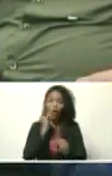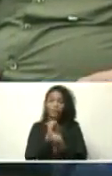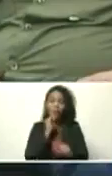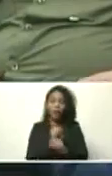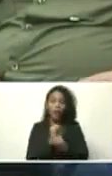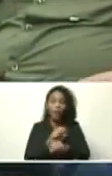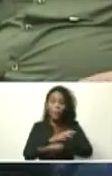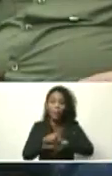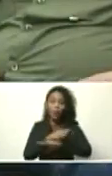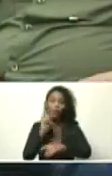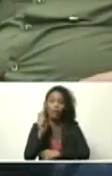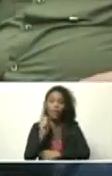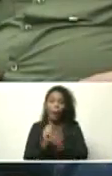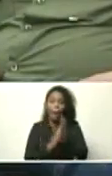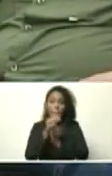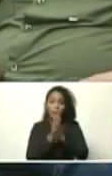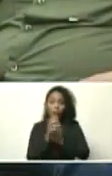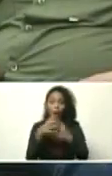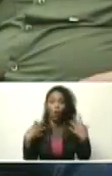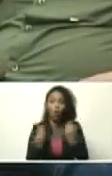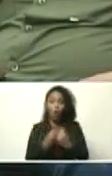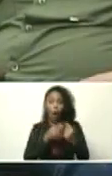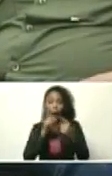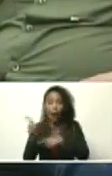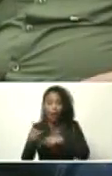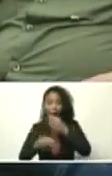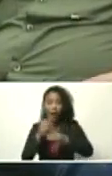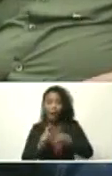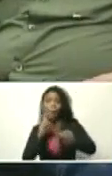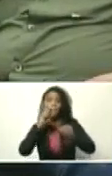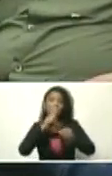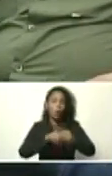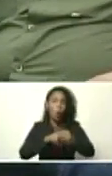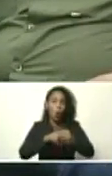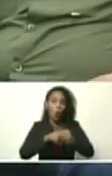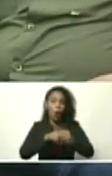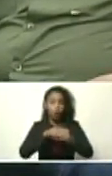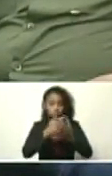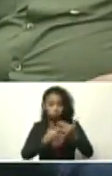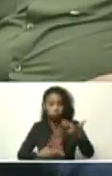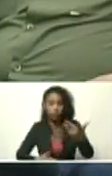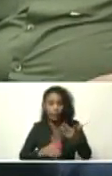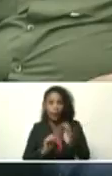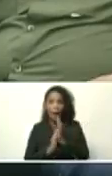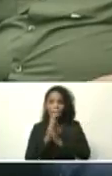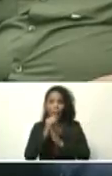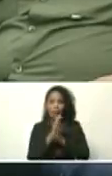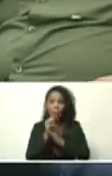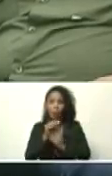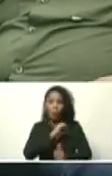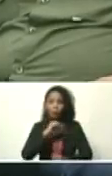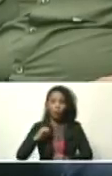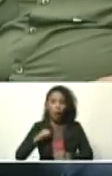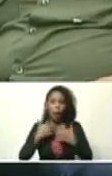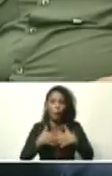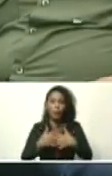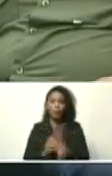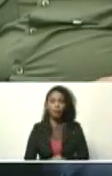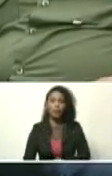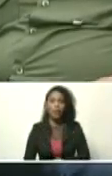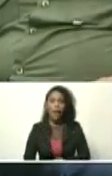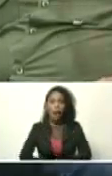de Finanzas, donde está Emprender Juntos, y allí hace el registro de su emprendimiento. Bueno, hoy ya vamos a formalizar la F